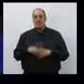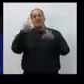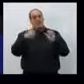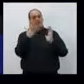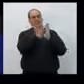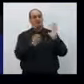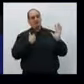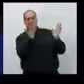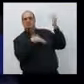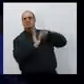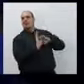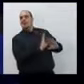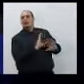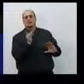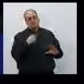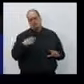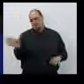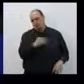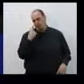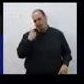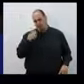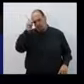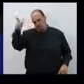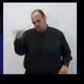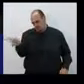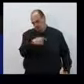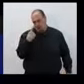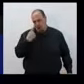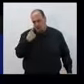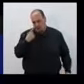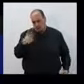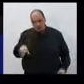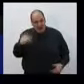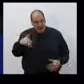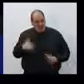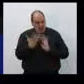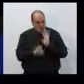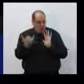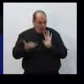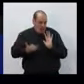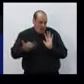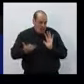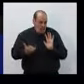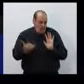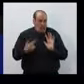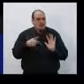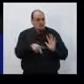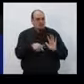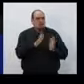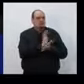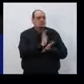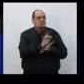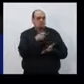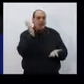del aborto todos saben lo que yo pienso miren en la argentina los abortos se ocurren y la verdad seguir castigando lo